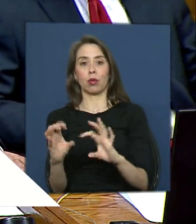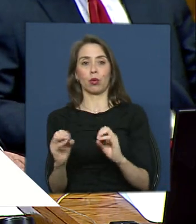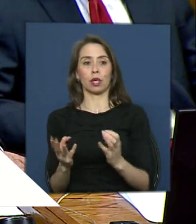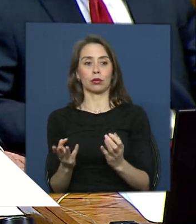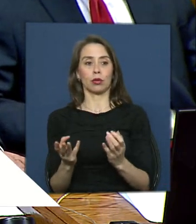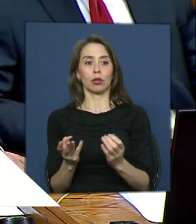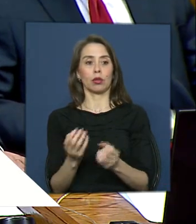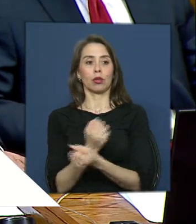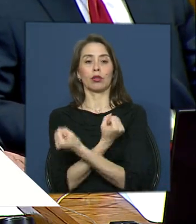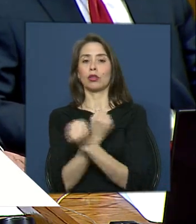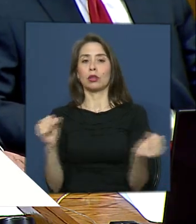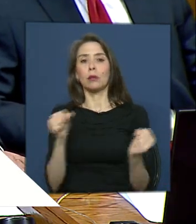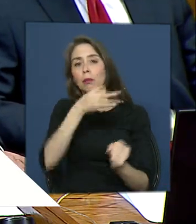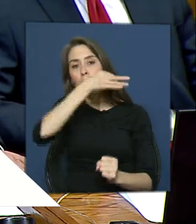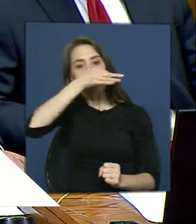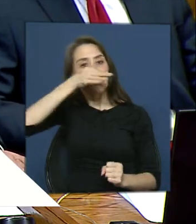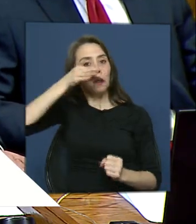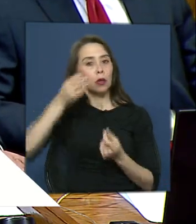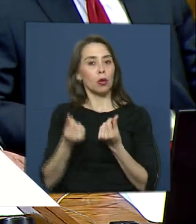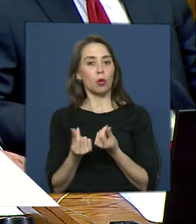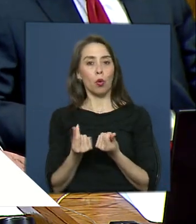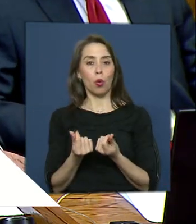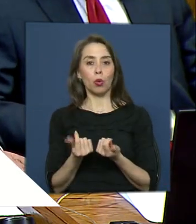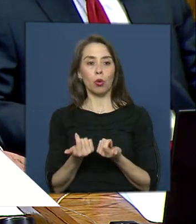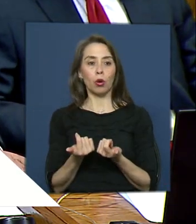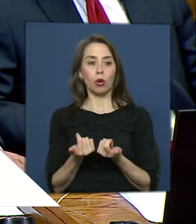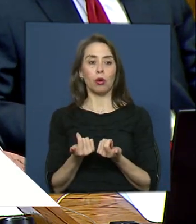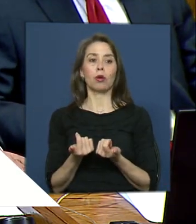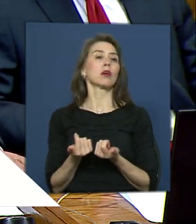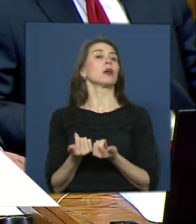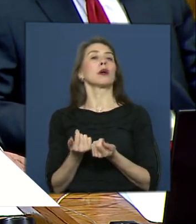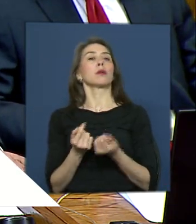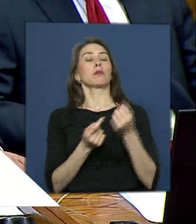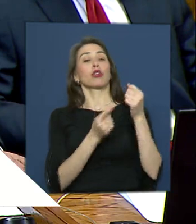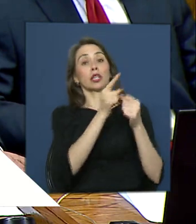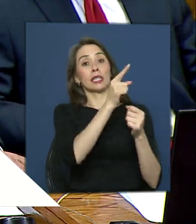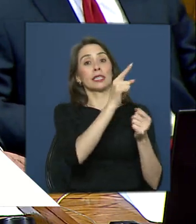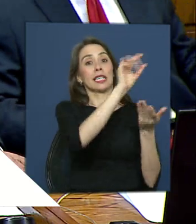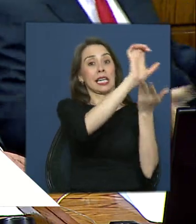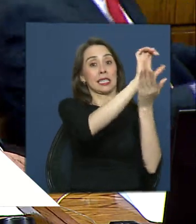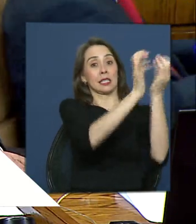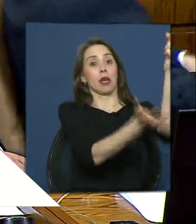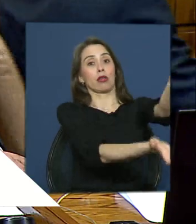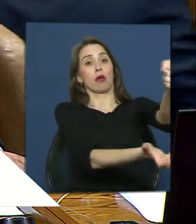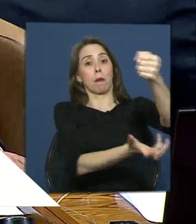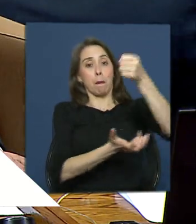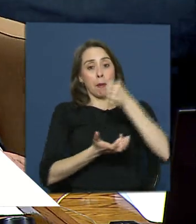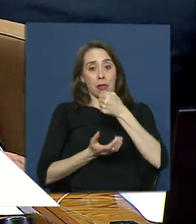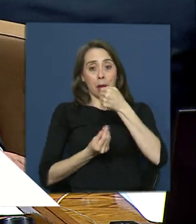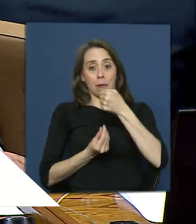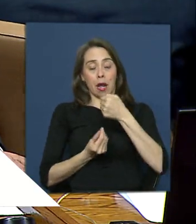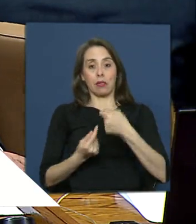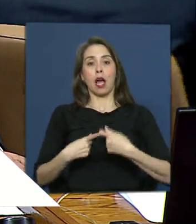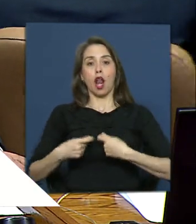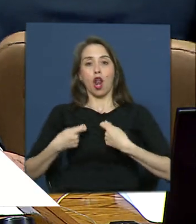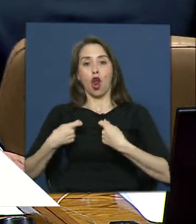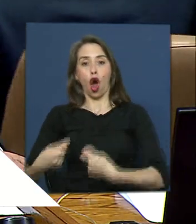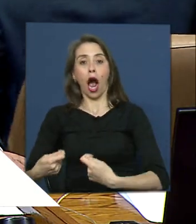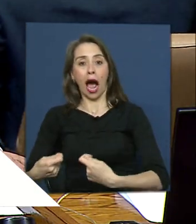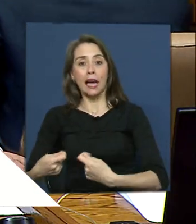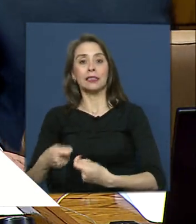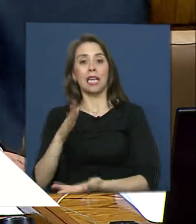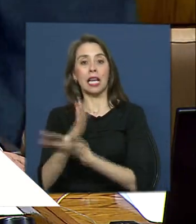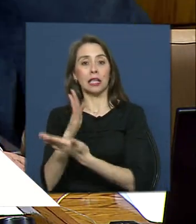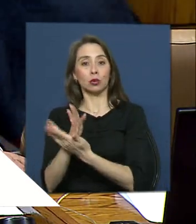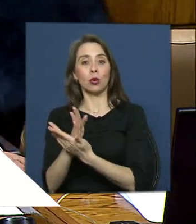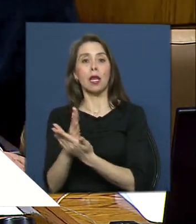se puede hacer lucro. Porque queremos que todo se reinvierta precisamente en otorgarle un mejor servicio